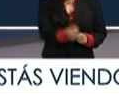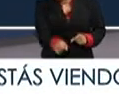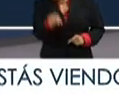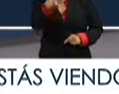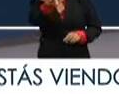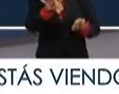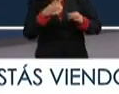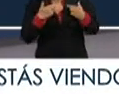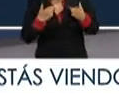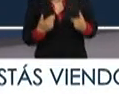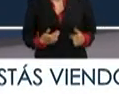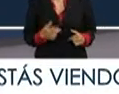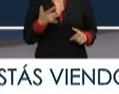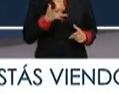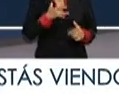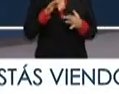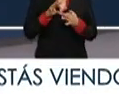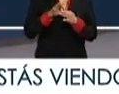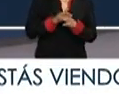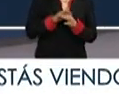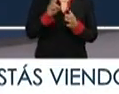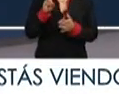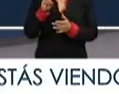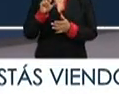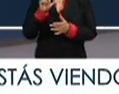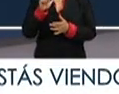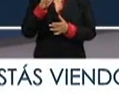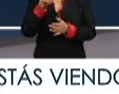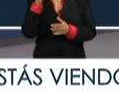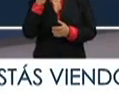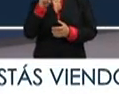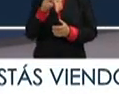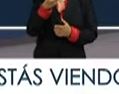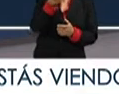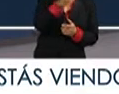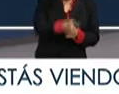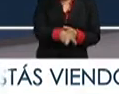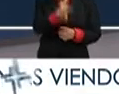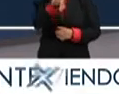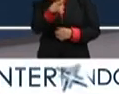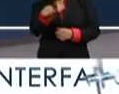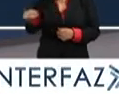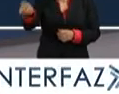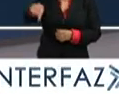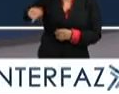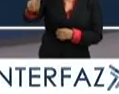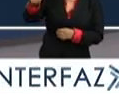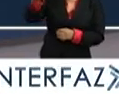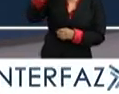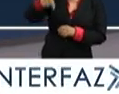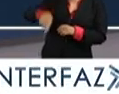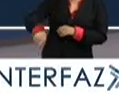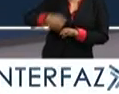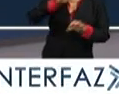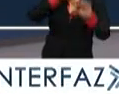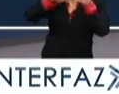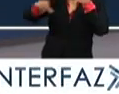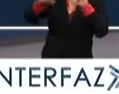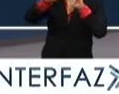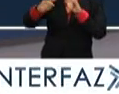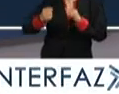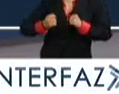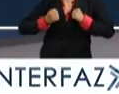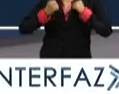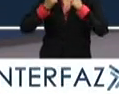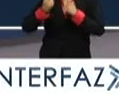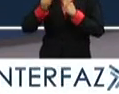habilidades humanísticas, fuertes valores, porque pues las herramientas tecnológicas, técnicas, pues de alguna